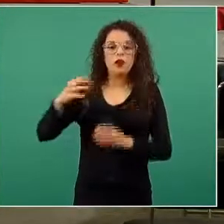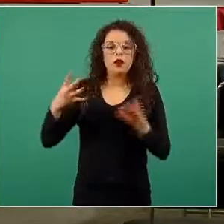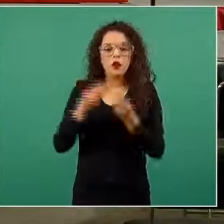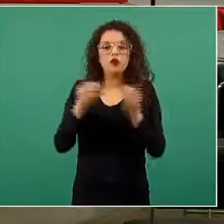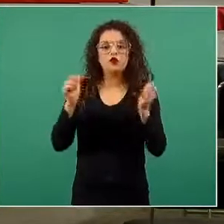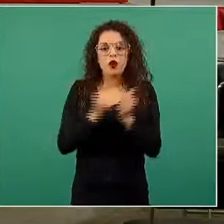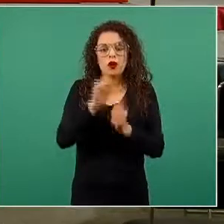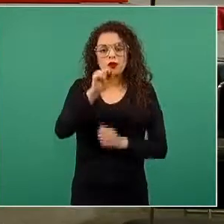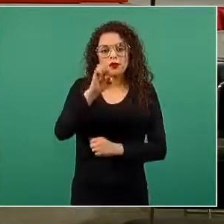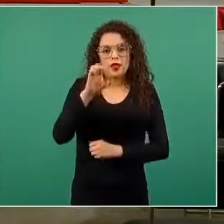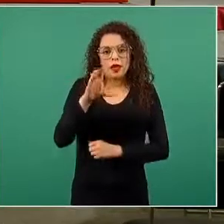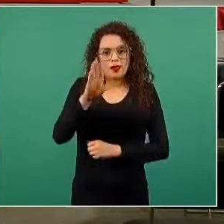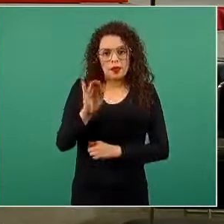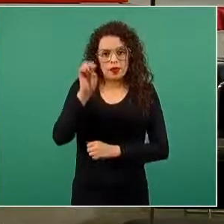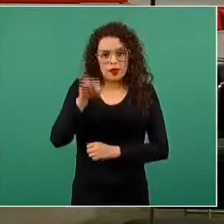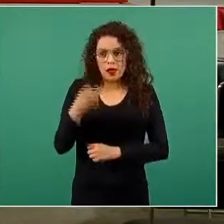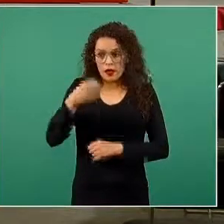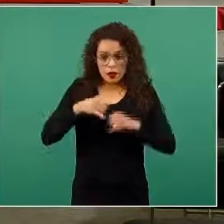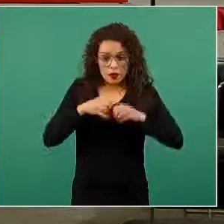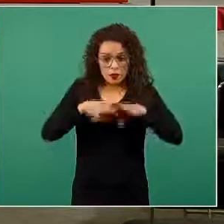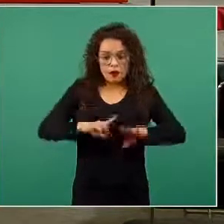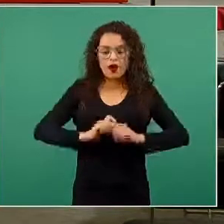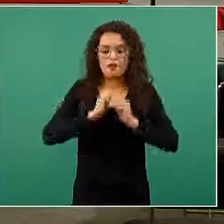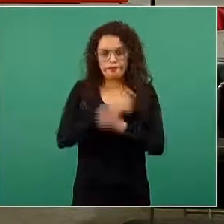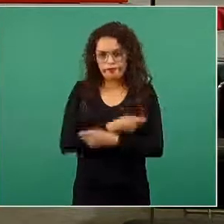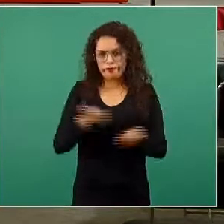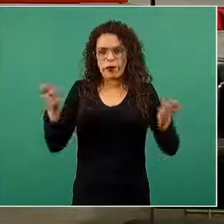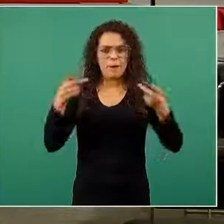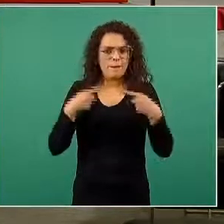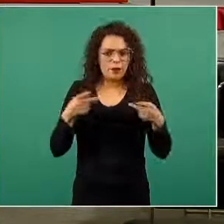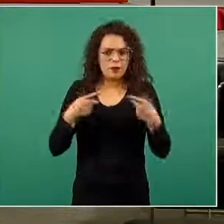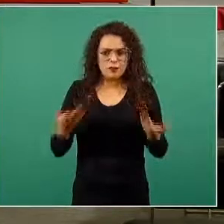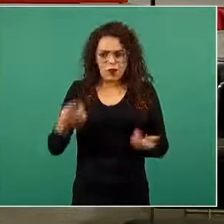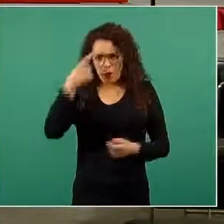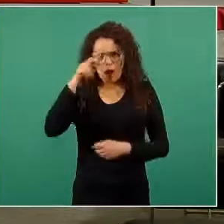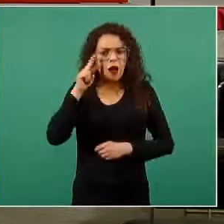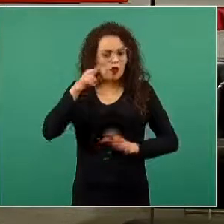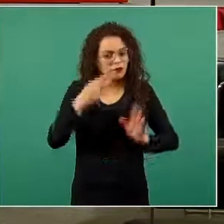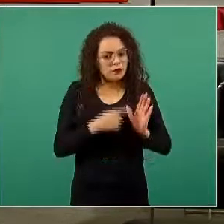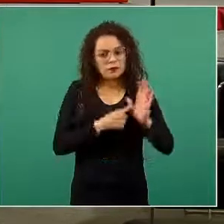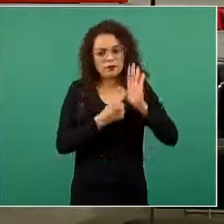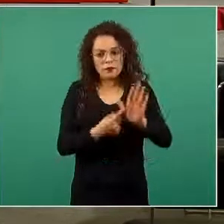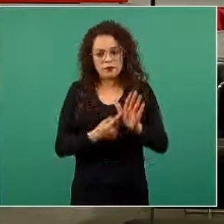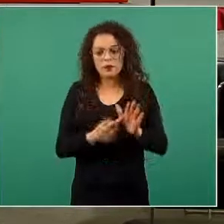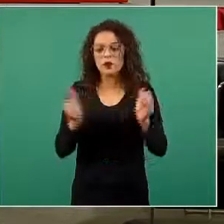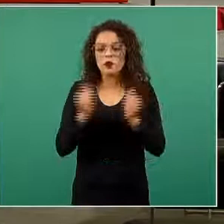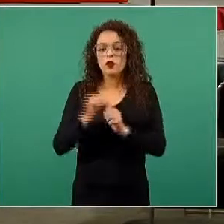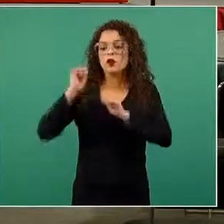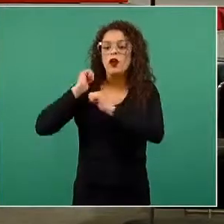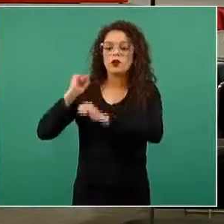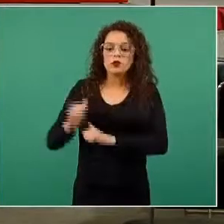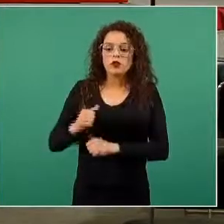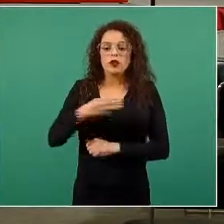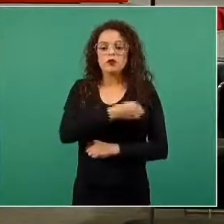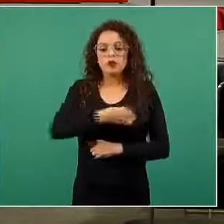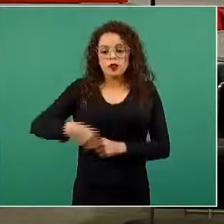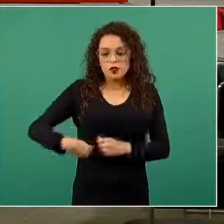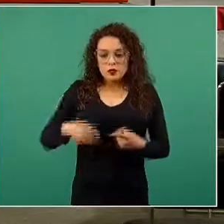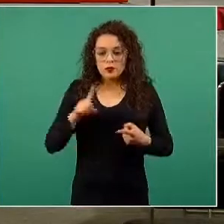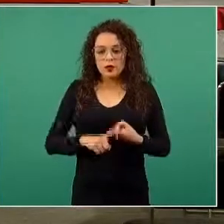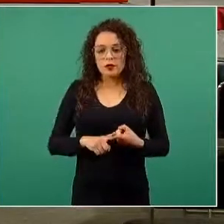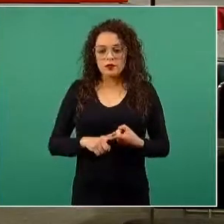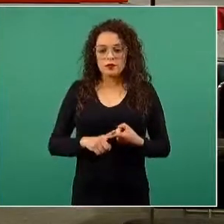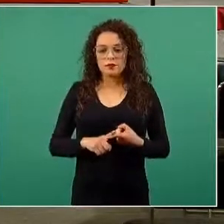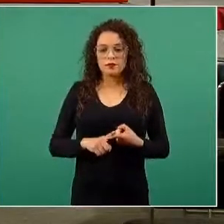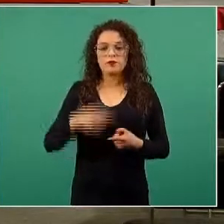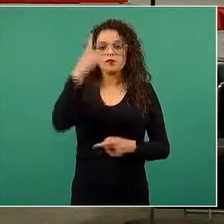que ponemos esta información al acceso de la población y además hablamos con las autoridades municipales, con las autoridades que se